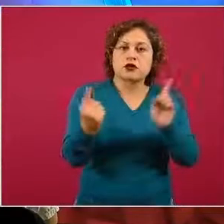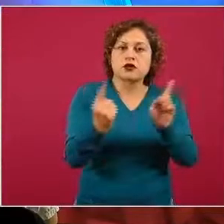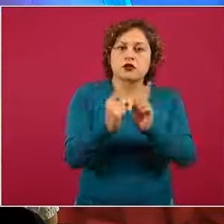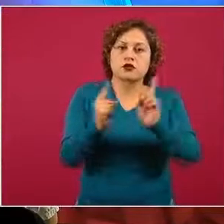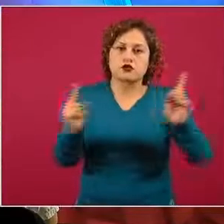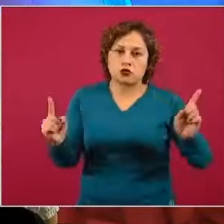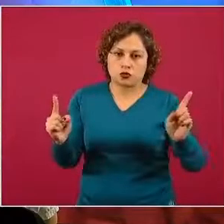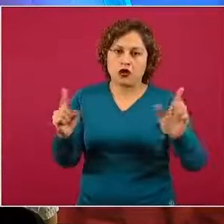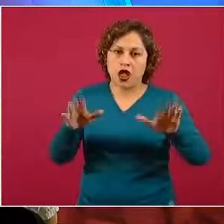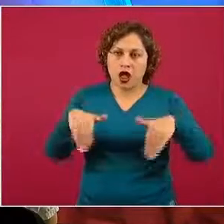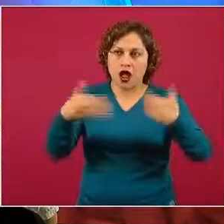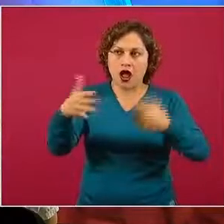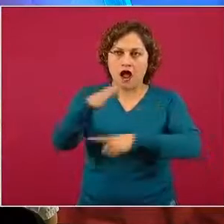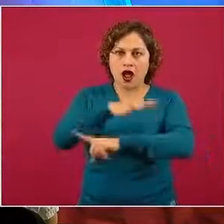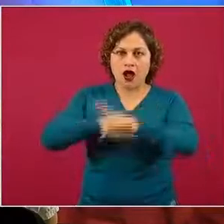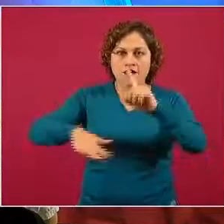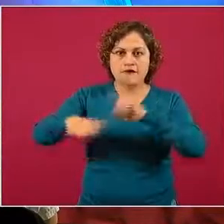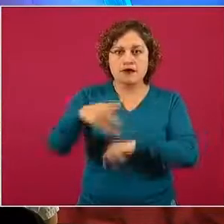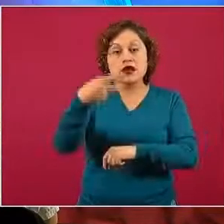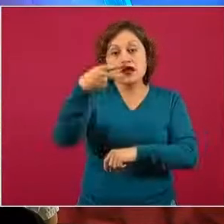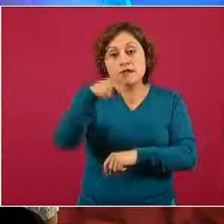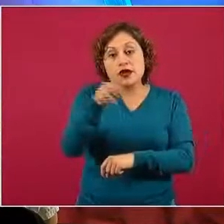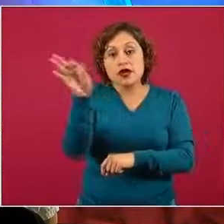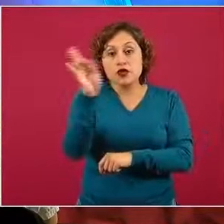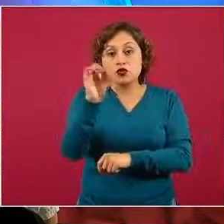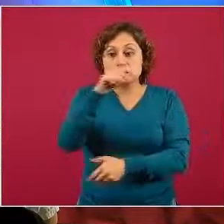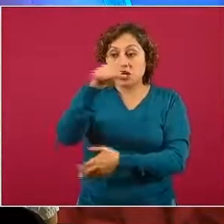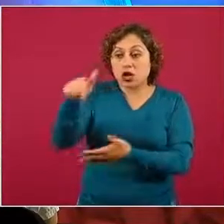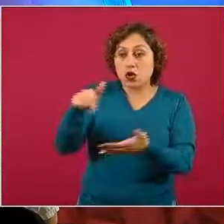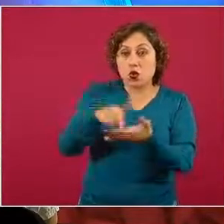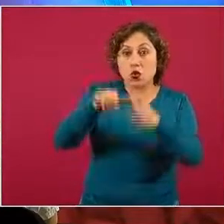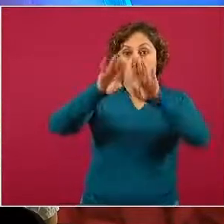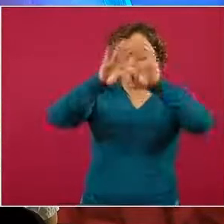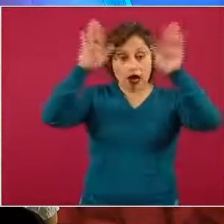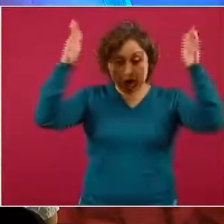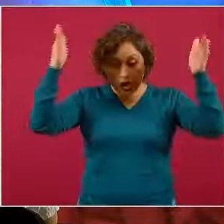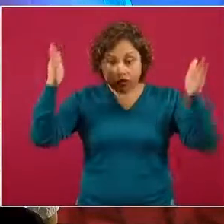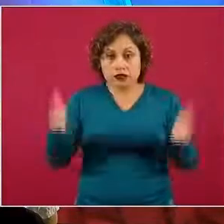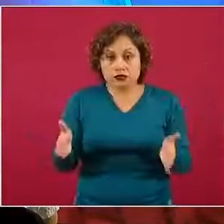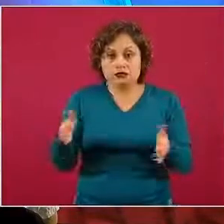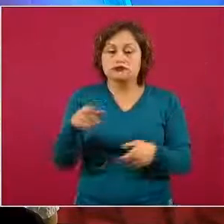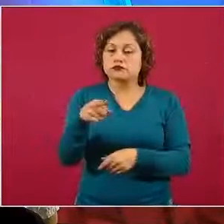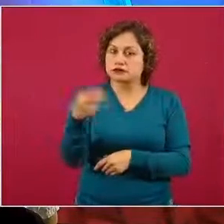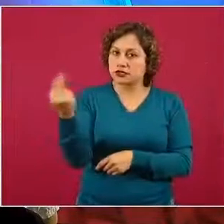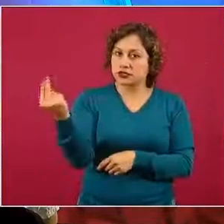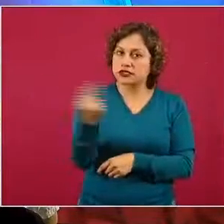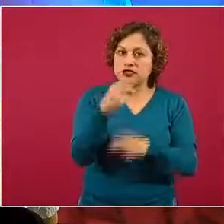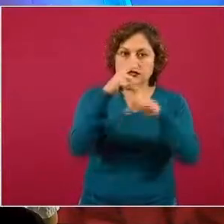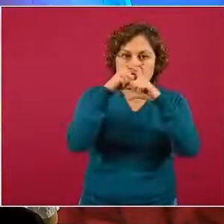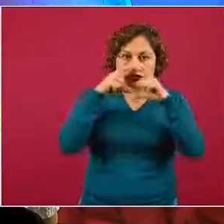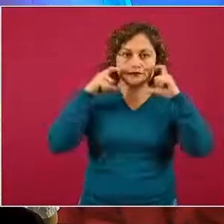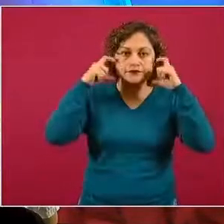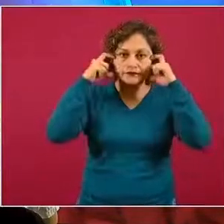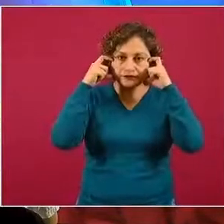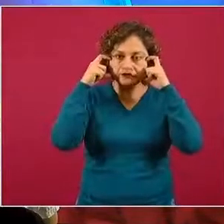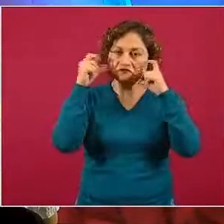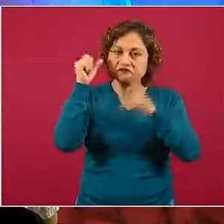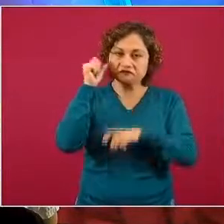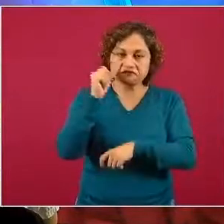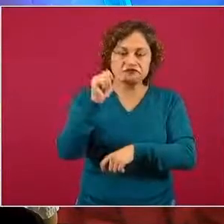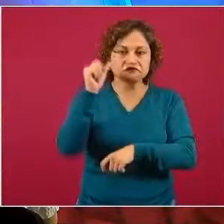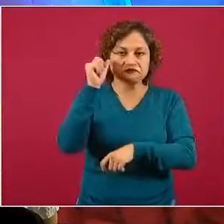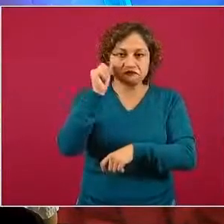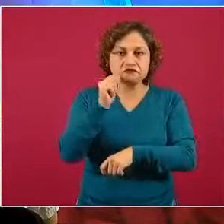espacios cerrados, espacios muy concurridos, pues entonces el uso correcto del cubreboca en todo momento